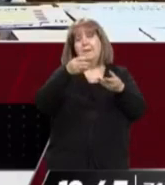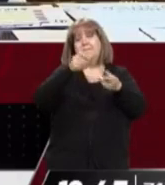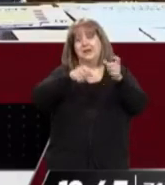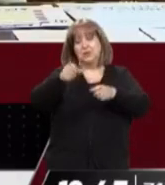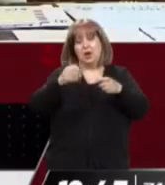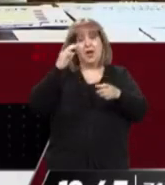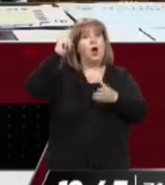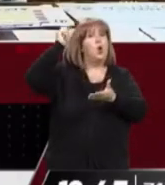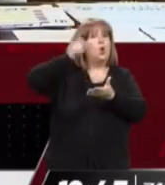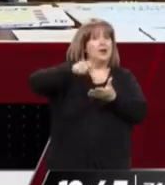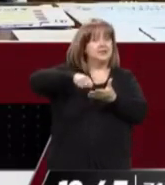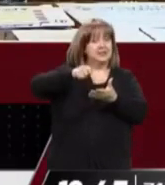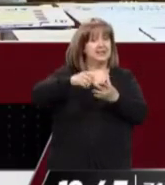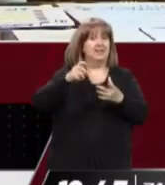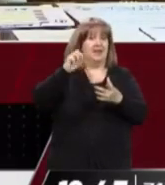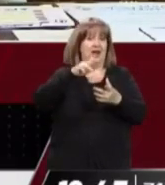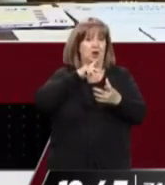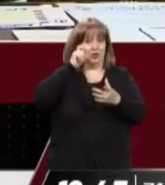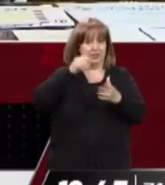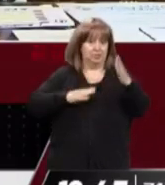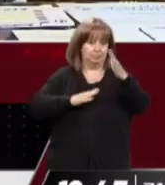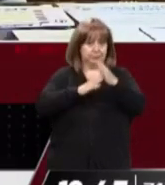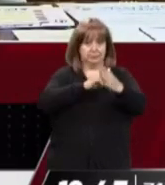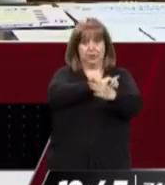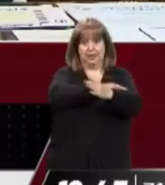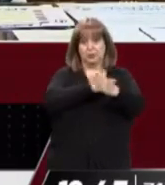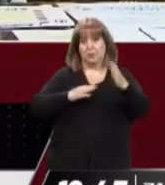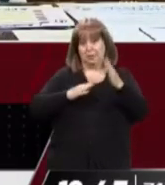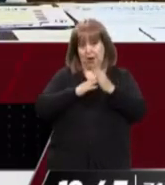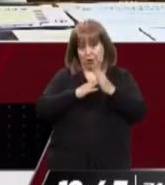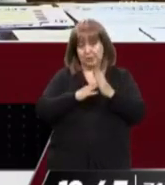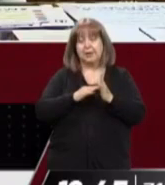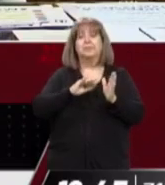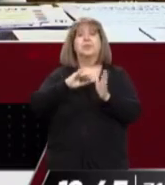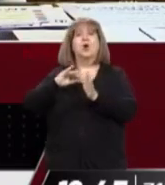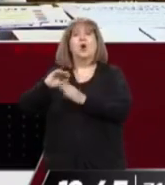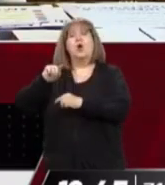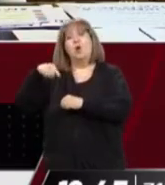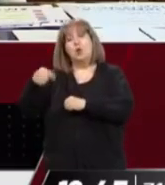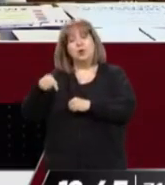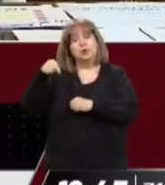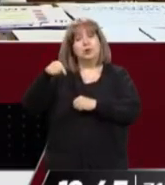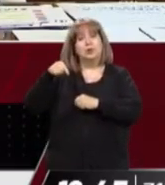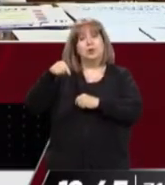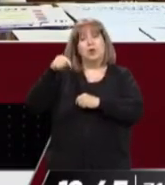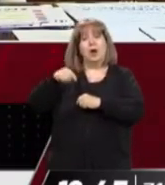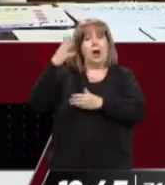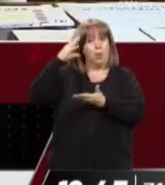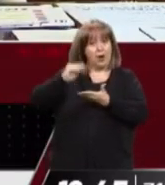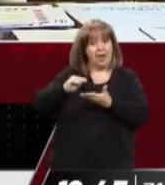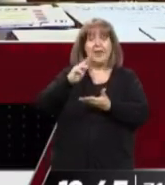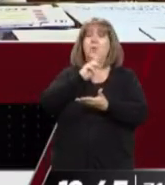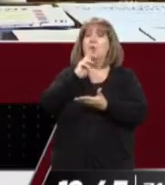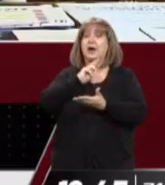semana que viene en la Comisión de Juicio Político de la Cámara de Diputados de la Nación. Y hoy habló Graciana Peñafort, una de las abogadas de Cristina